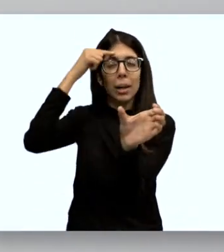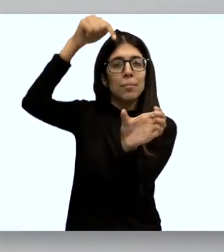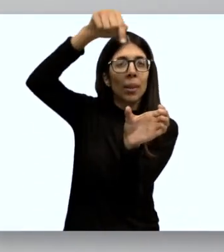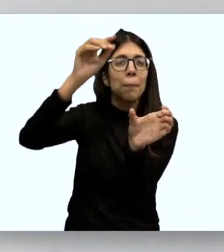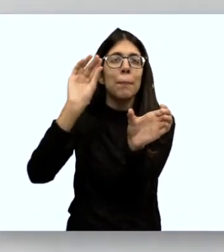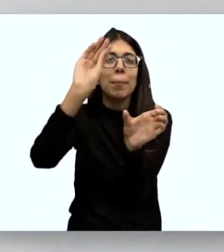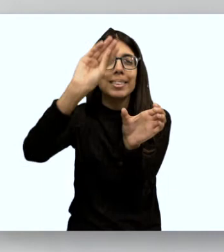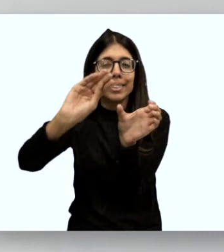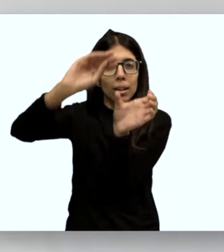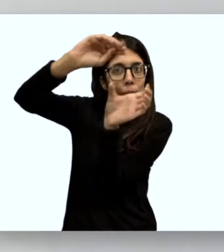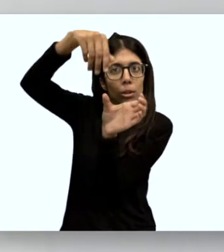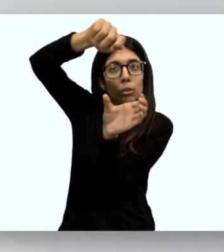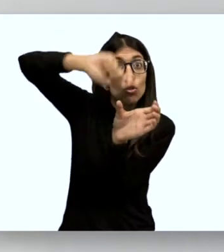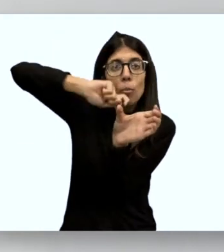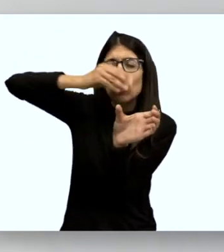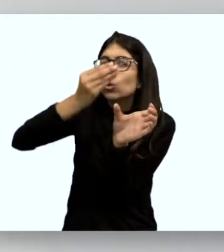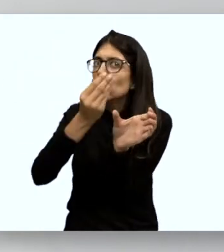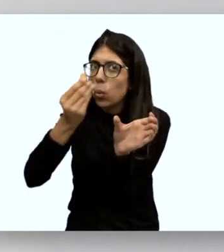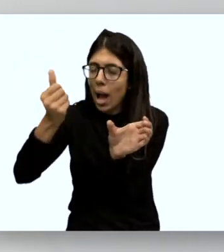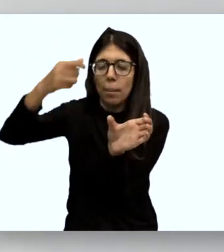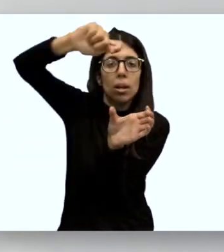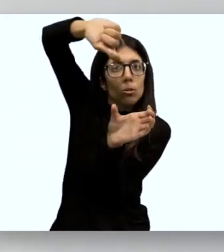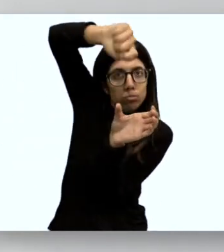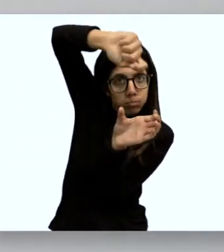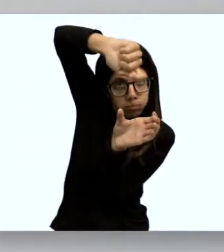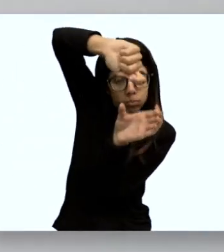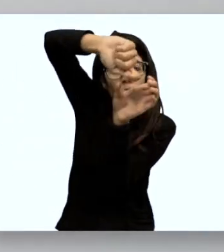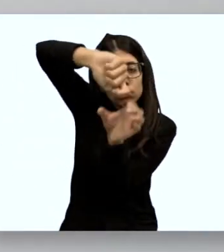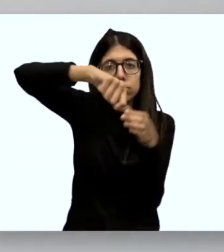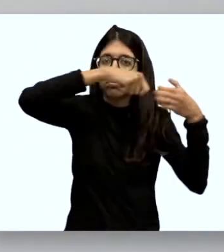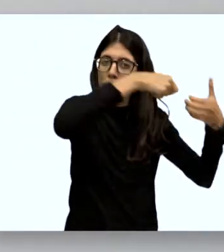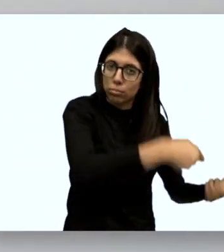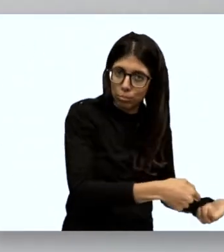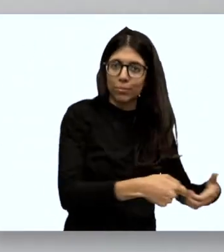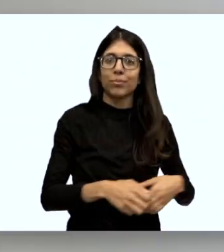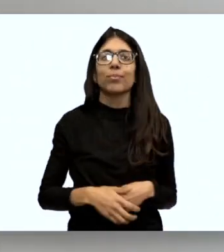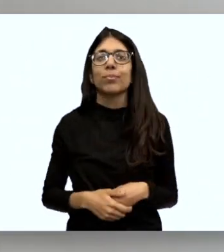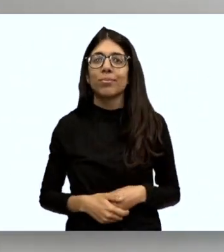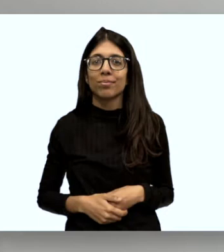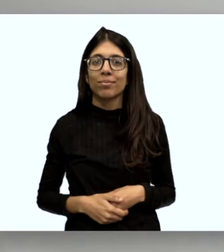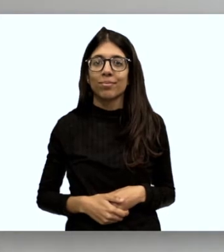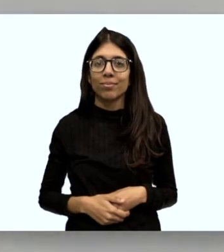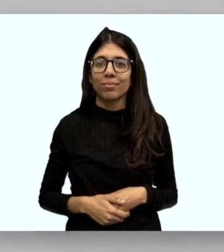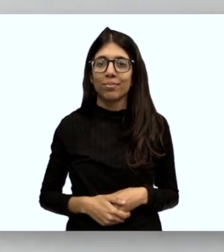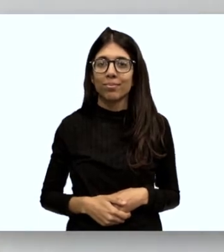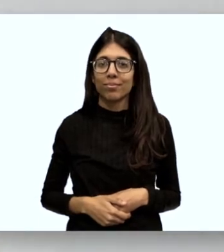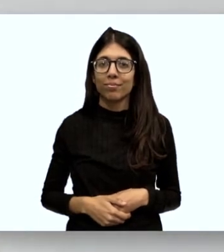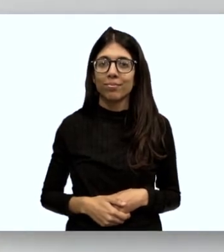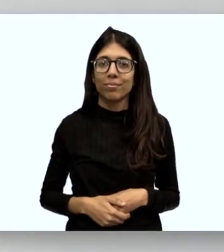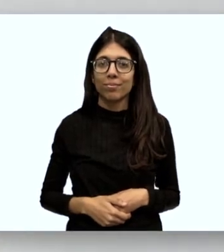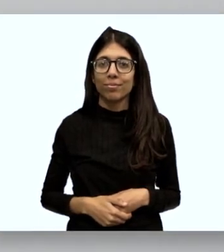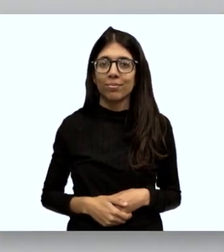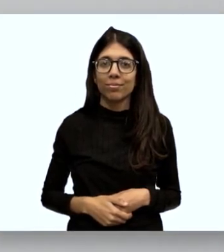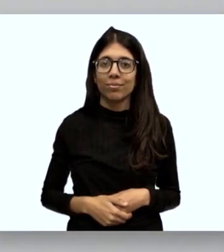carcasa. Suele estar situada en la parte superior o inferior. En este caso, puedes utilizar un destornillador para presionar con cuidado